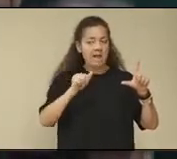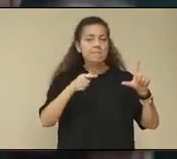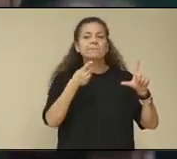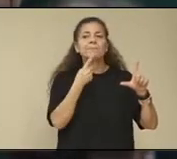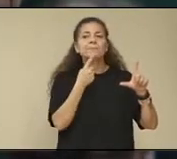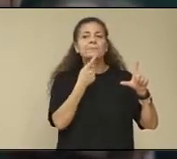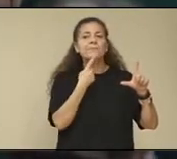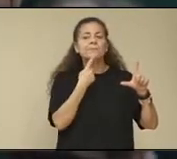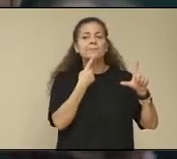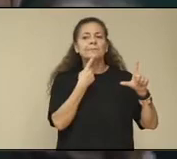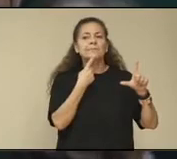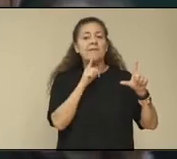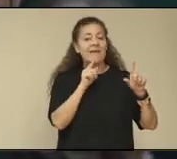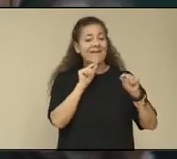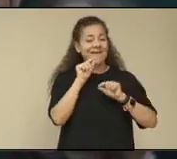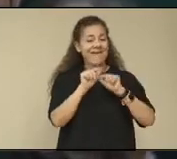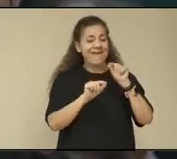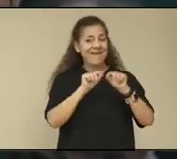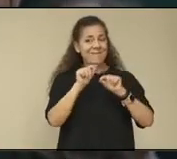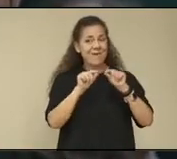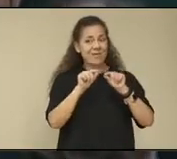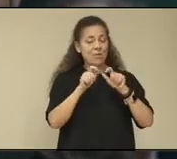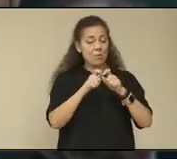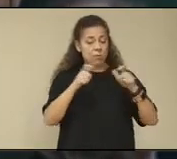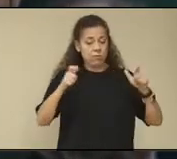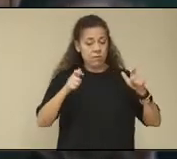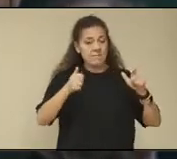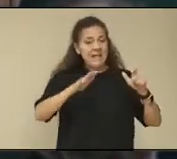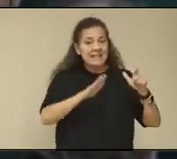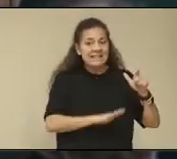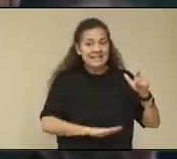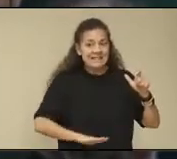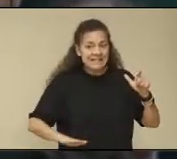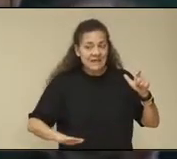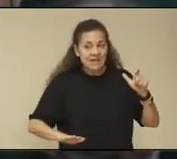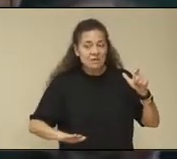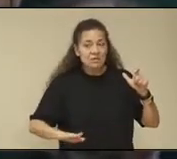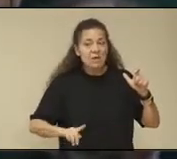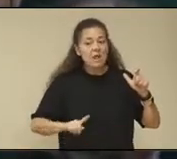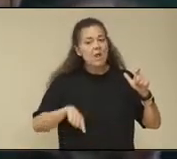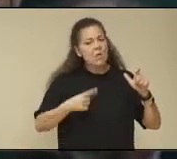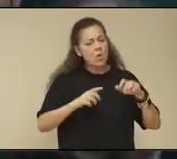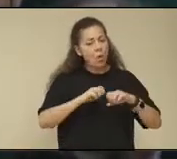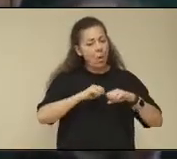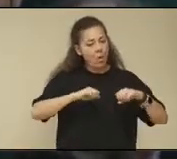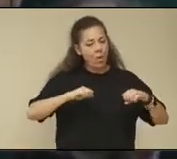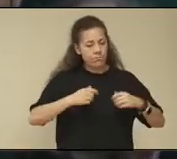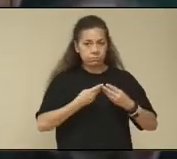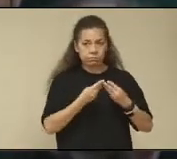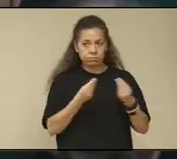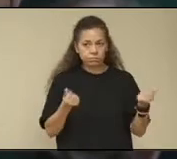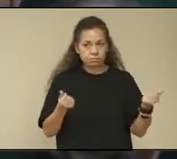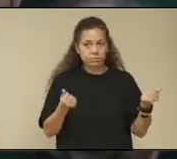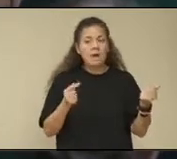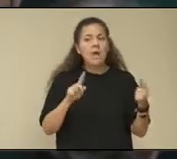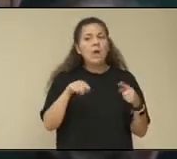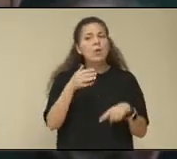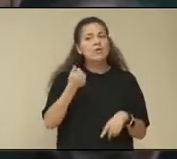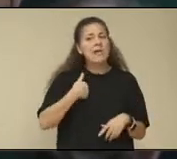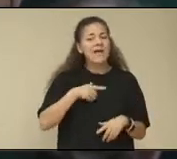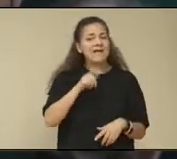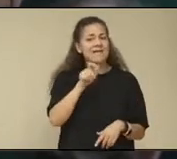que la infección era mucho mayor en niños y luego iba disminuyendo con la edad, y ha dicho como que ya la gente estaba